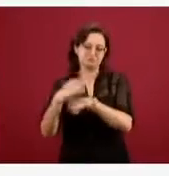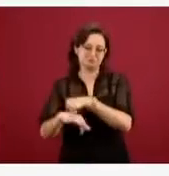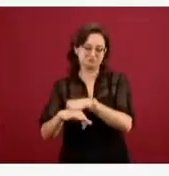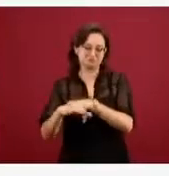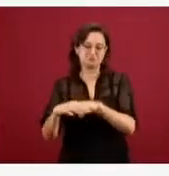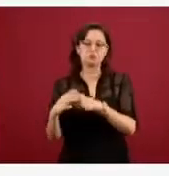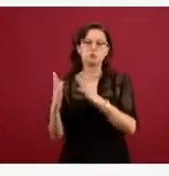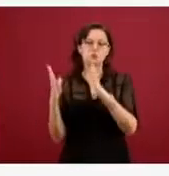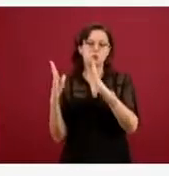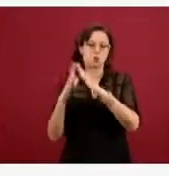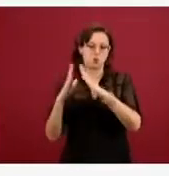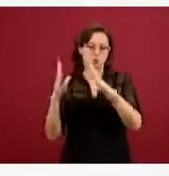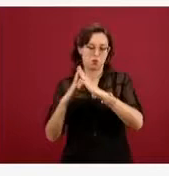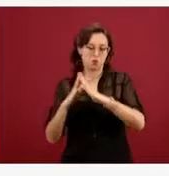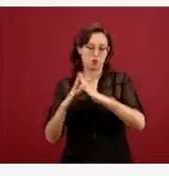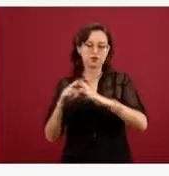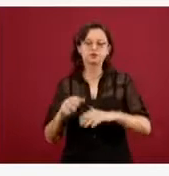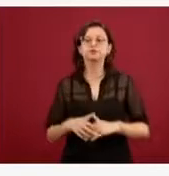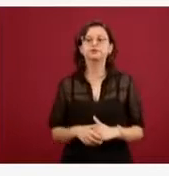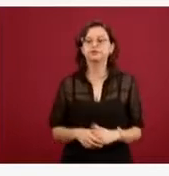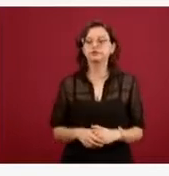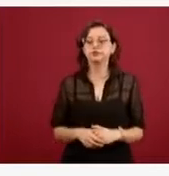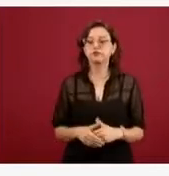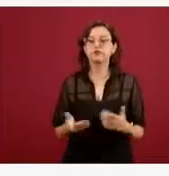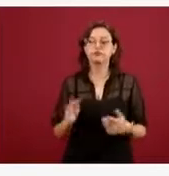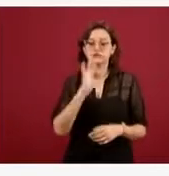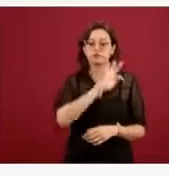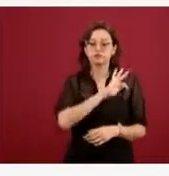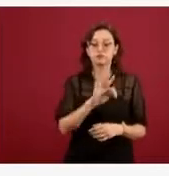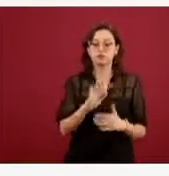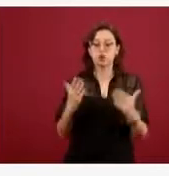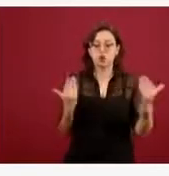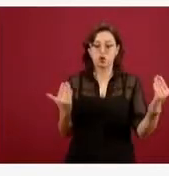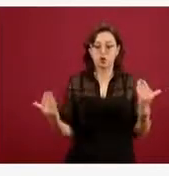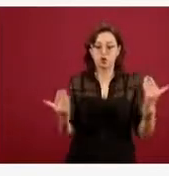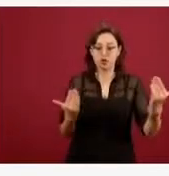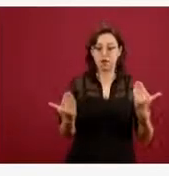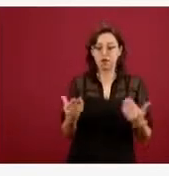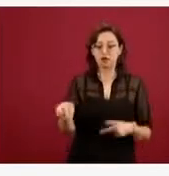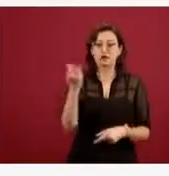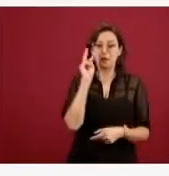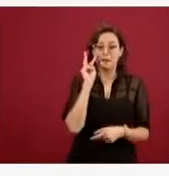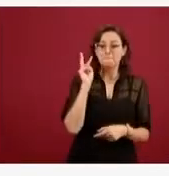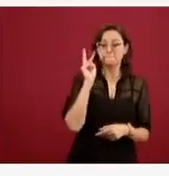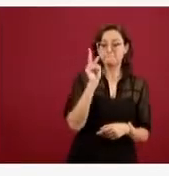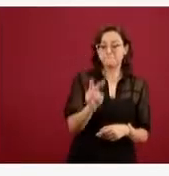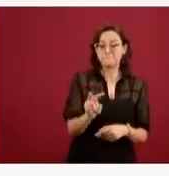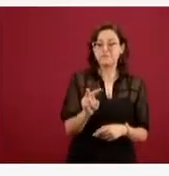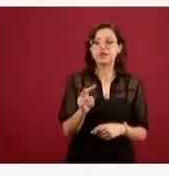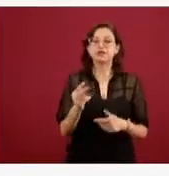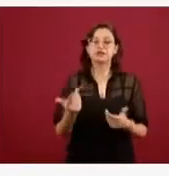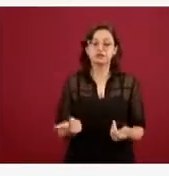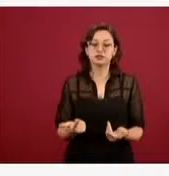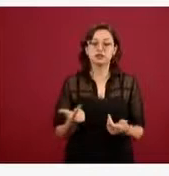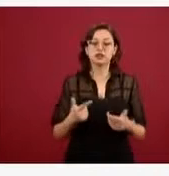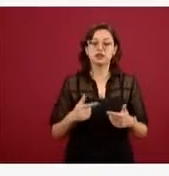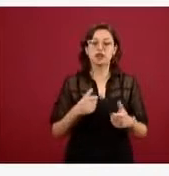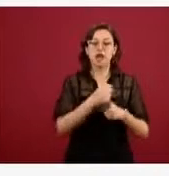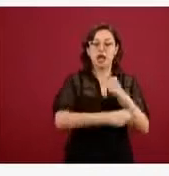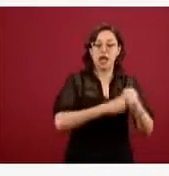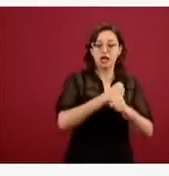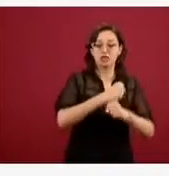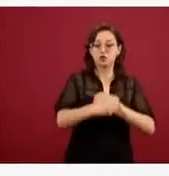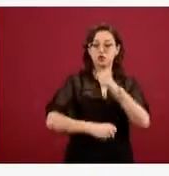un manejo ambulatorio, con lo cual podemos ver cómo a medida que va incrementándose los grupos de